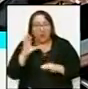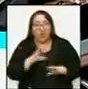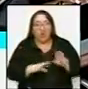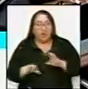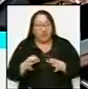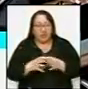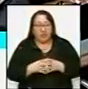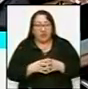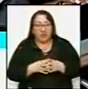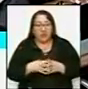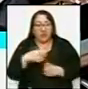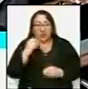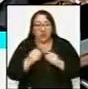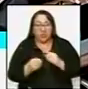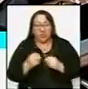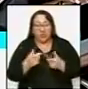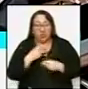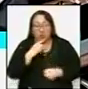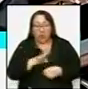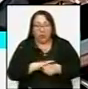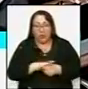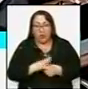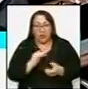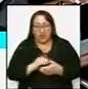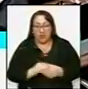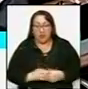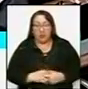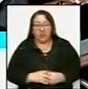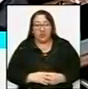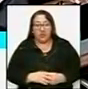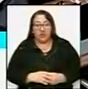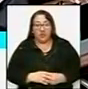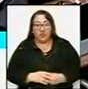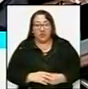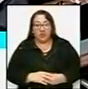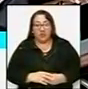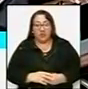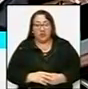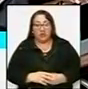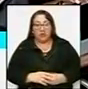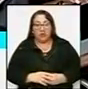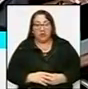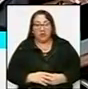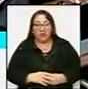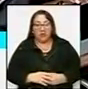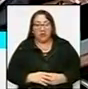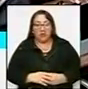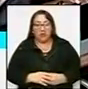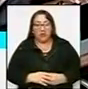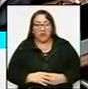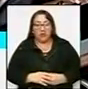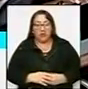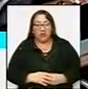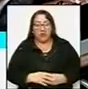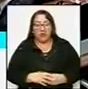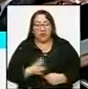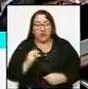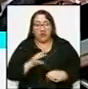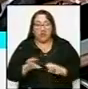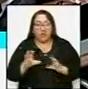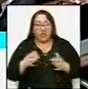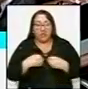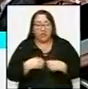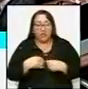movimiento subsana el incumplimiento incurrido, no se ejecutará el apercibimiento señalado. En